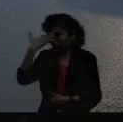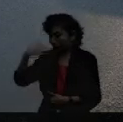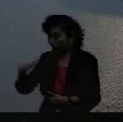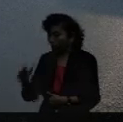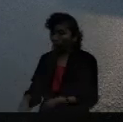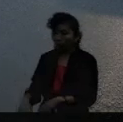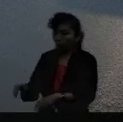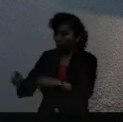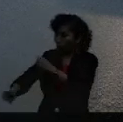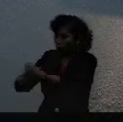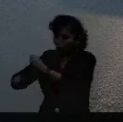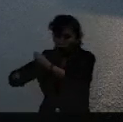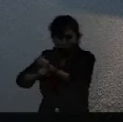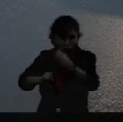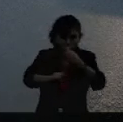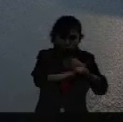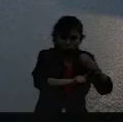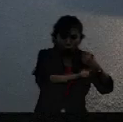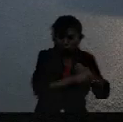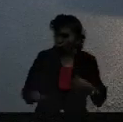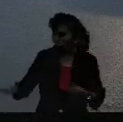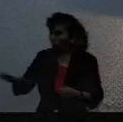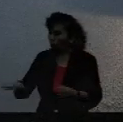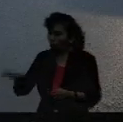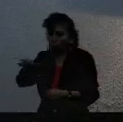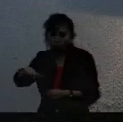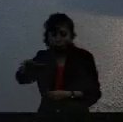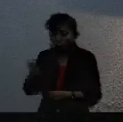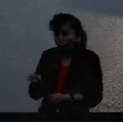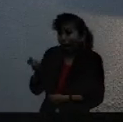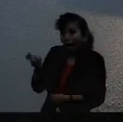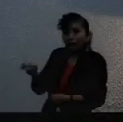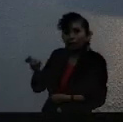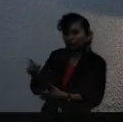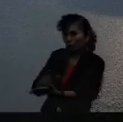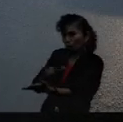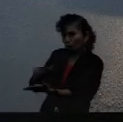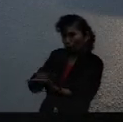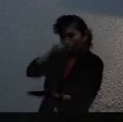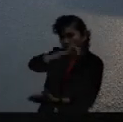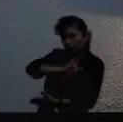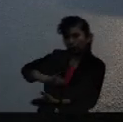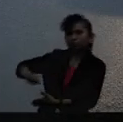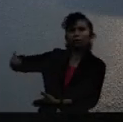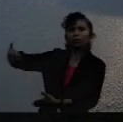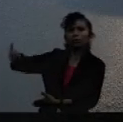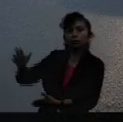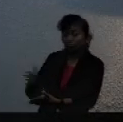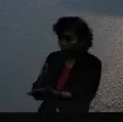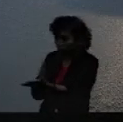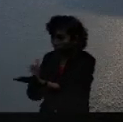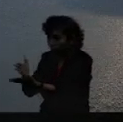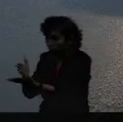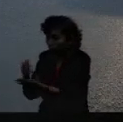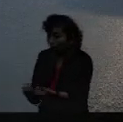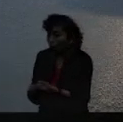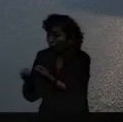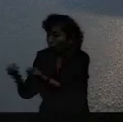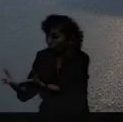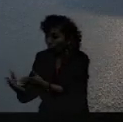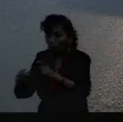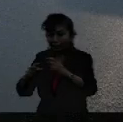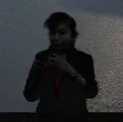todos los territorios en todas las colonias ahí en los lugares más alejados y llegamos a los rincones de nuestra